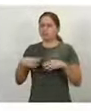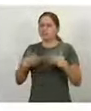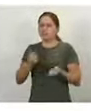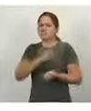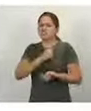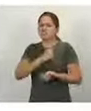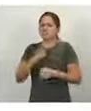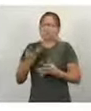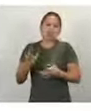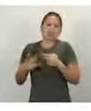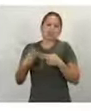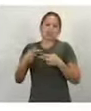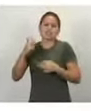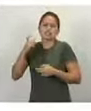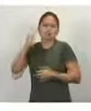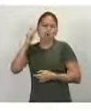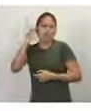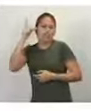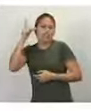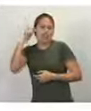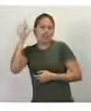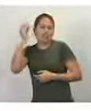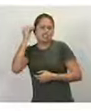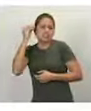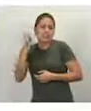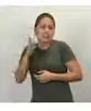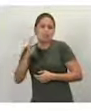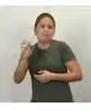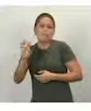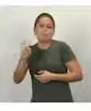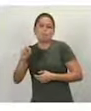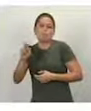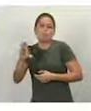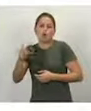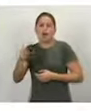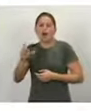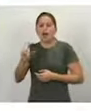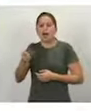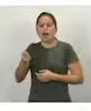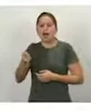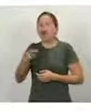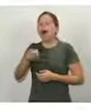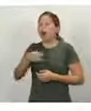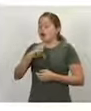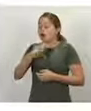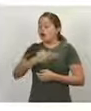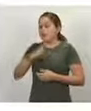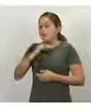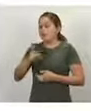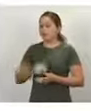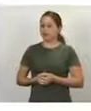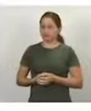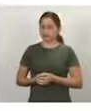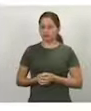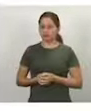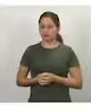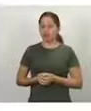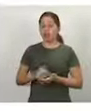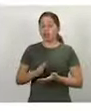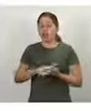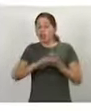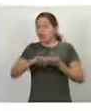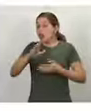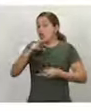autor intelectual del Moncada, a lo cual Fidel respondió: nadie debe